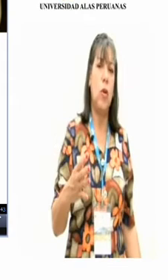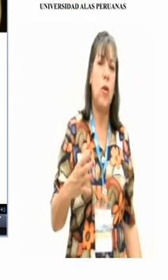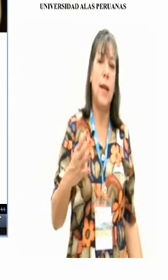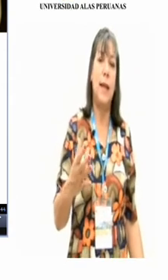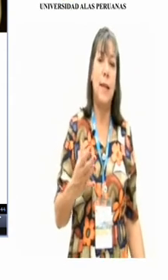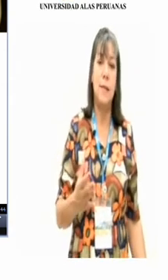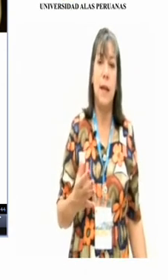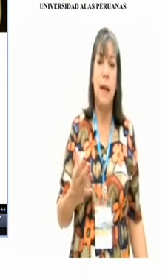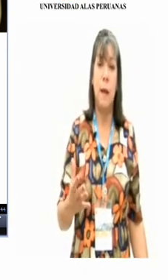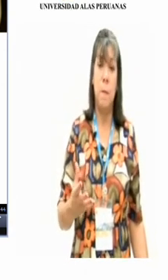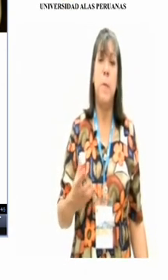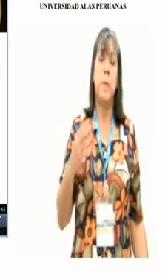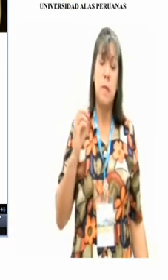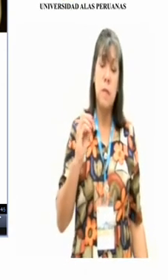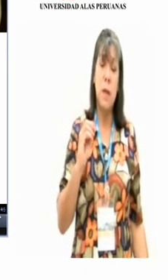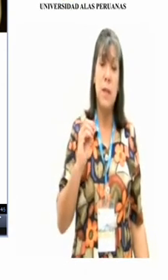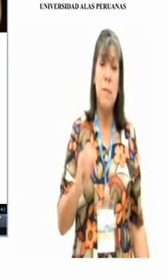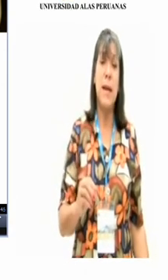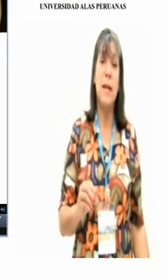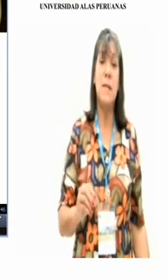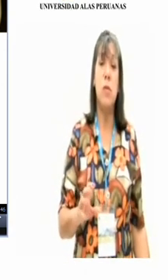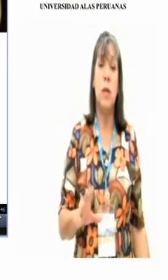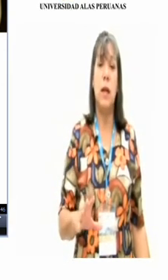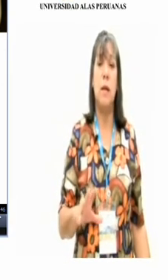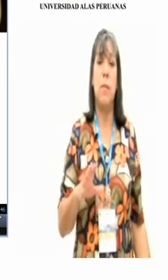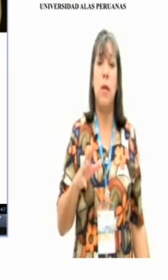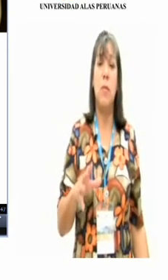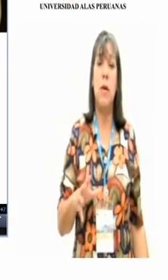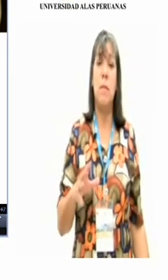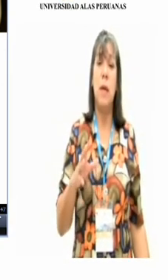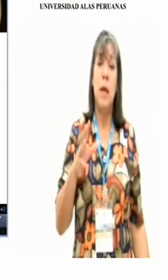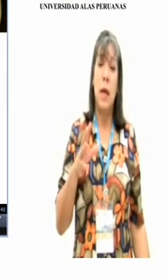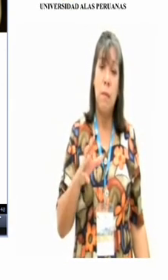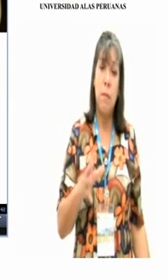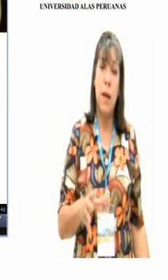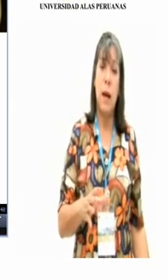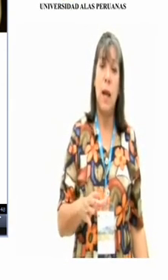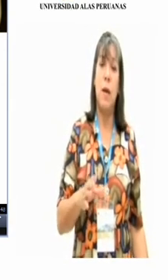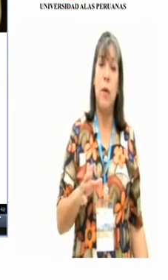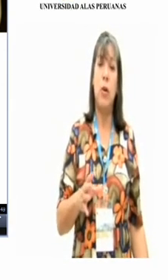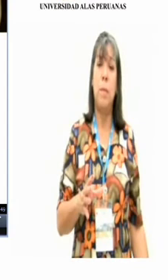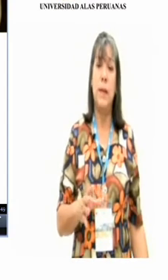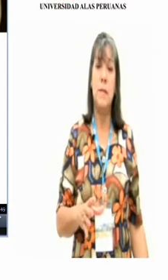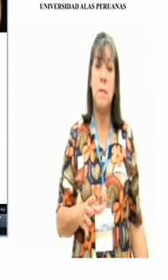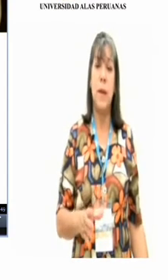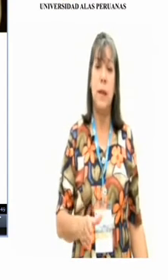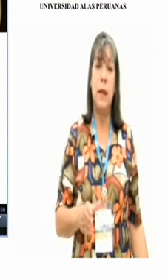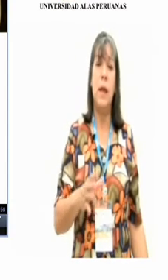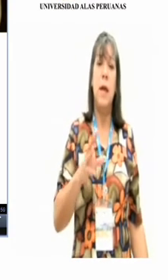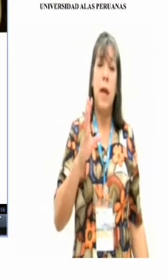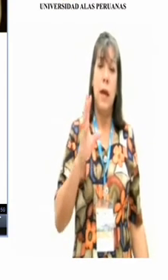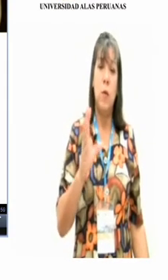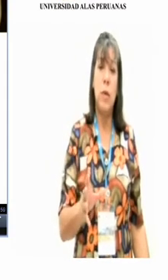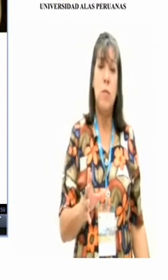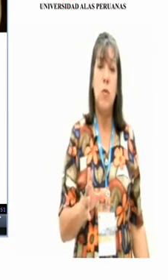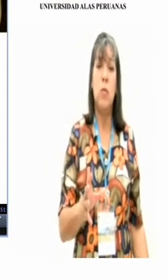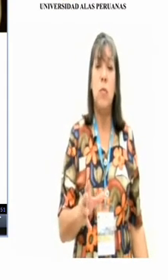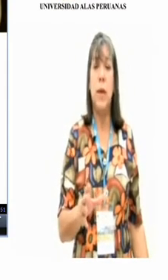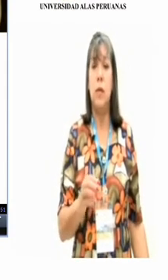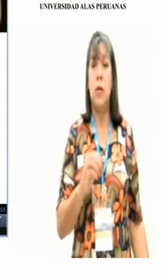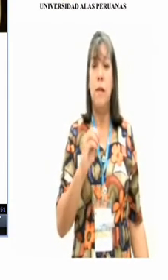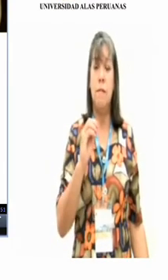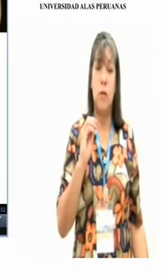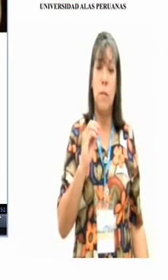multimedia, que todo esto lo que quiere decir es que de manera simultánea podemos enviarle a nuestros participantes en un